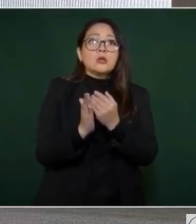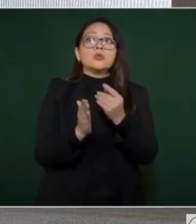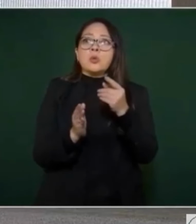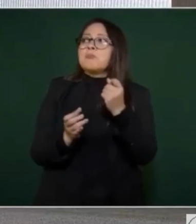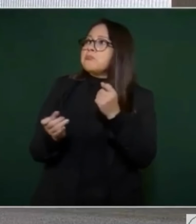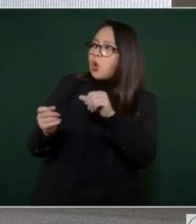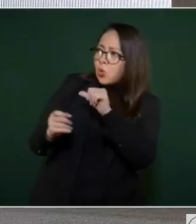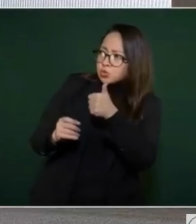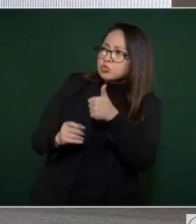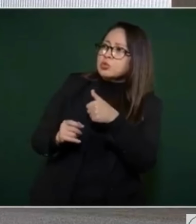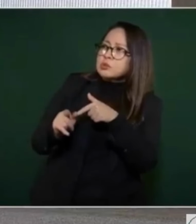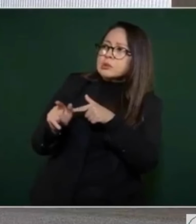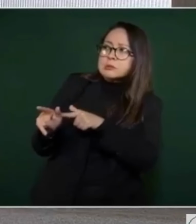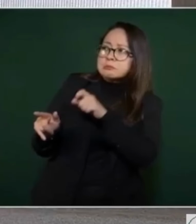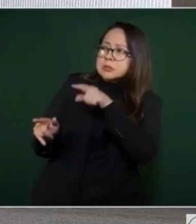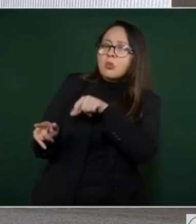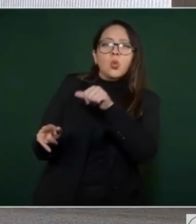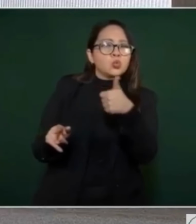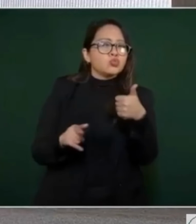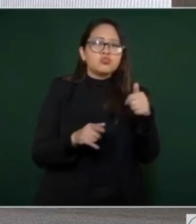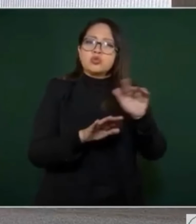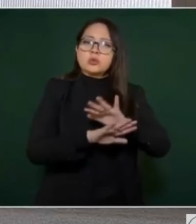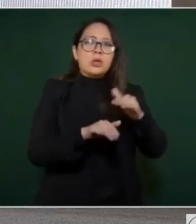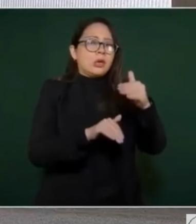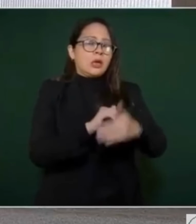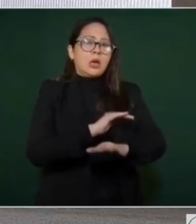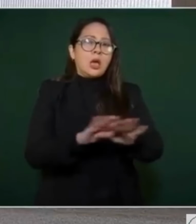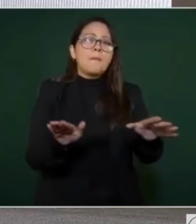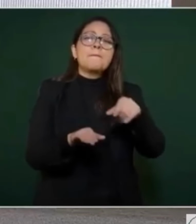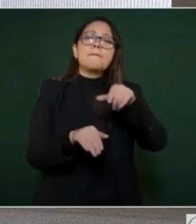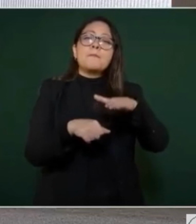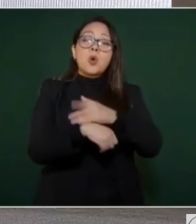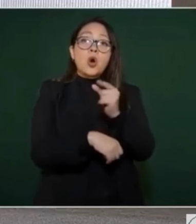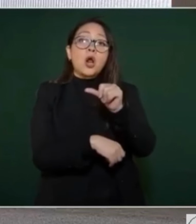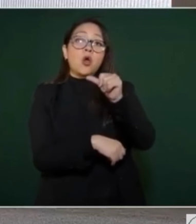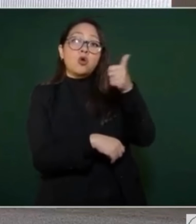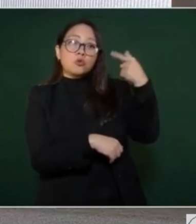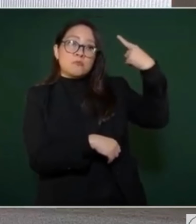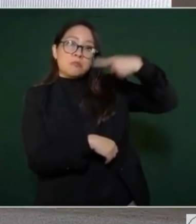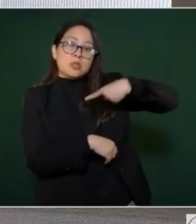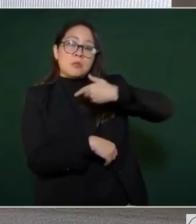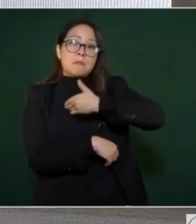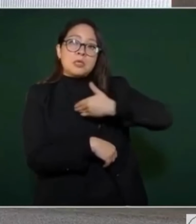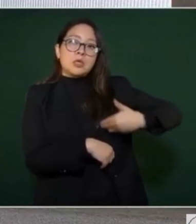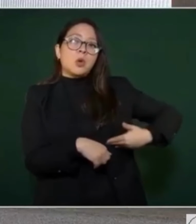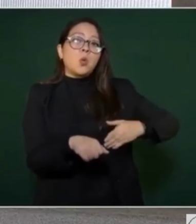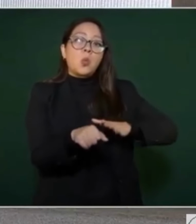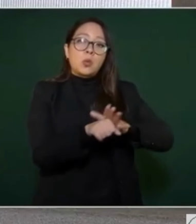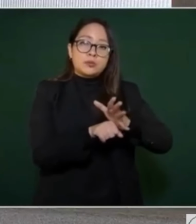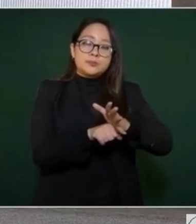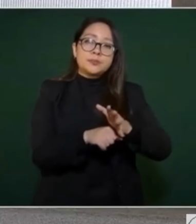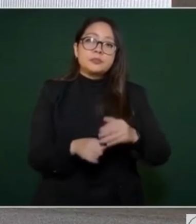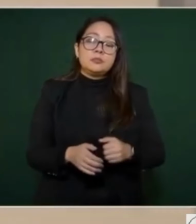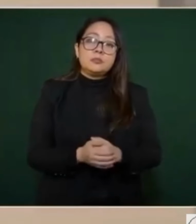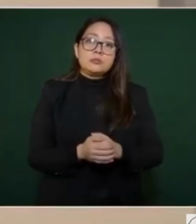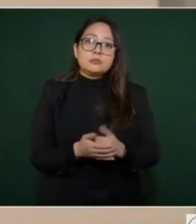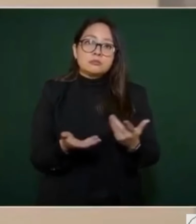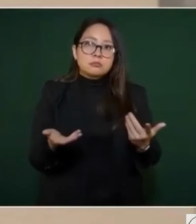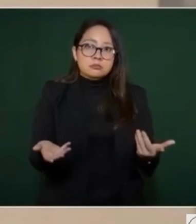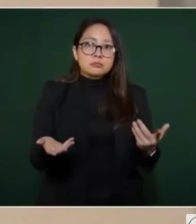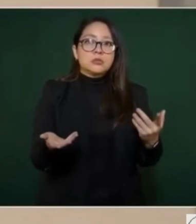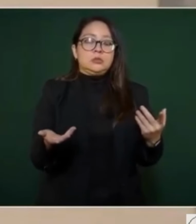los casos ya no, porque además la otra instrucción que recibimos del señor presidente es ayudar a